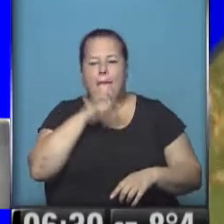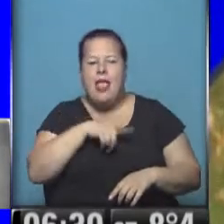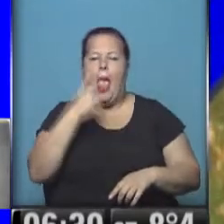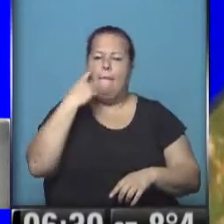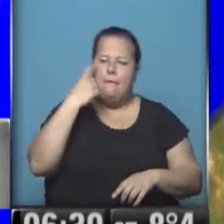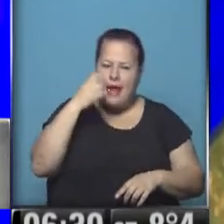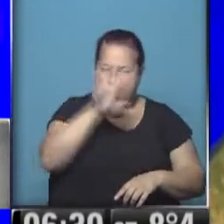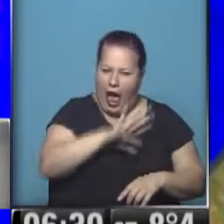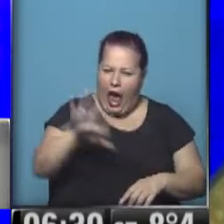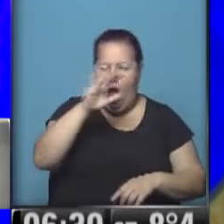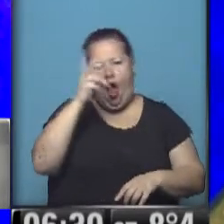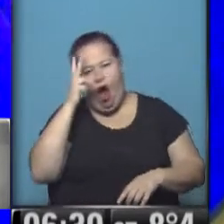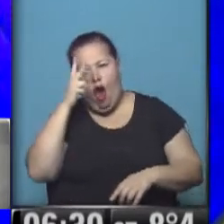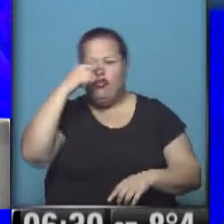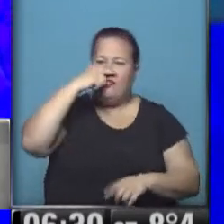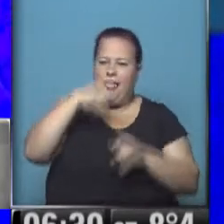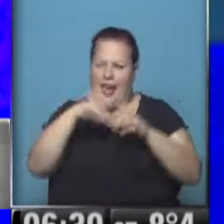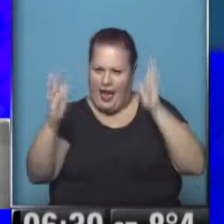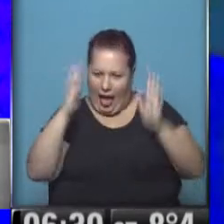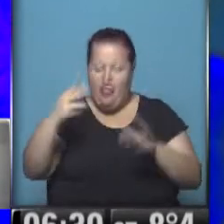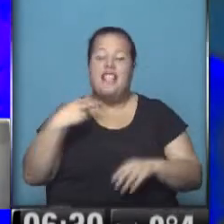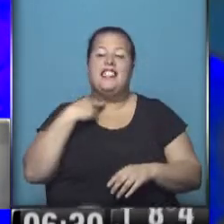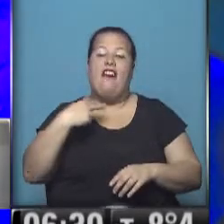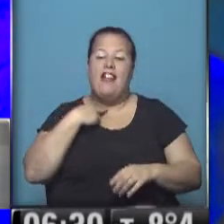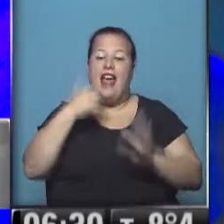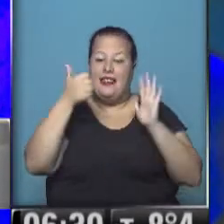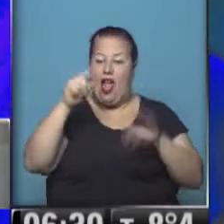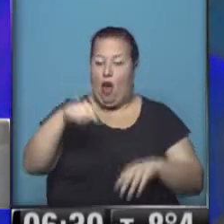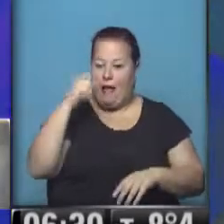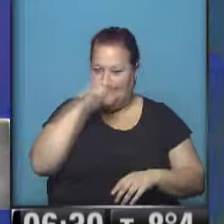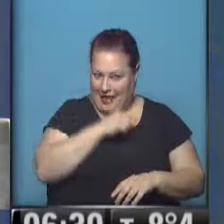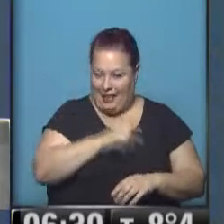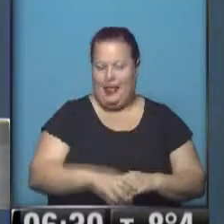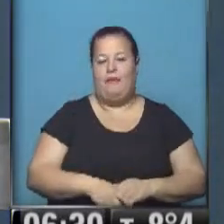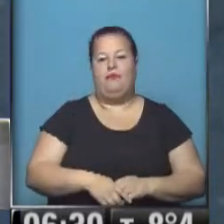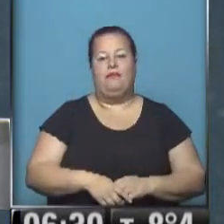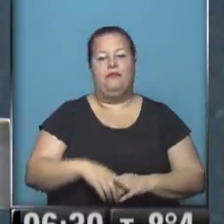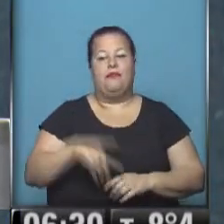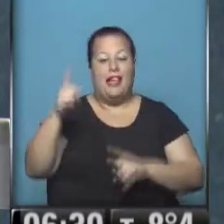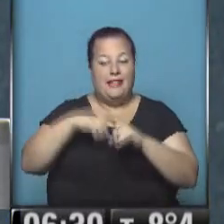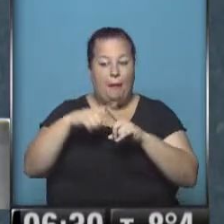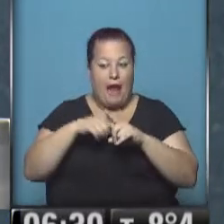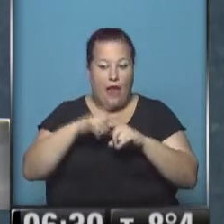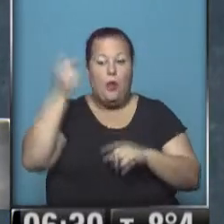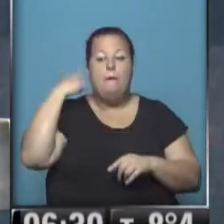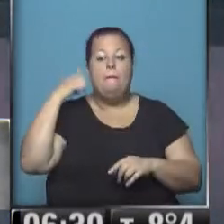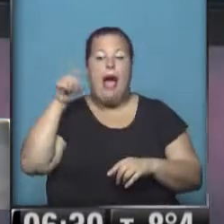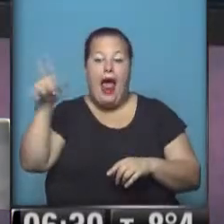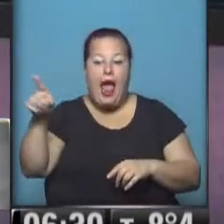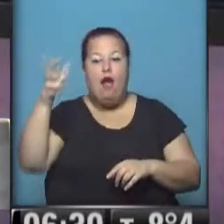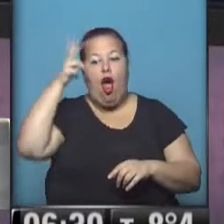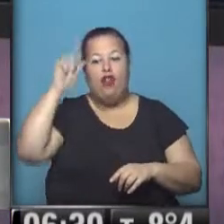allí entre 8 el 7 san fernando 67 en el termómetro y aeroparque